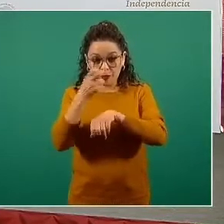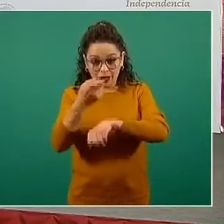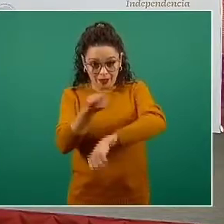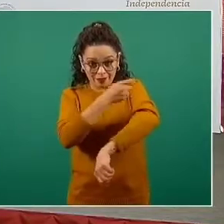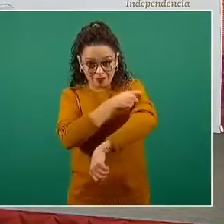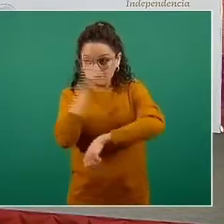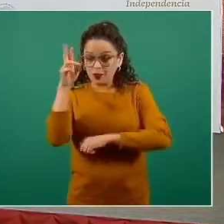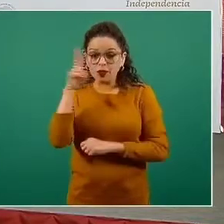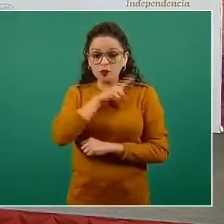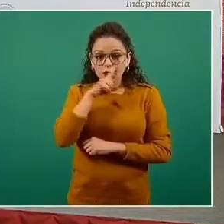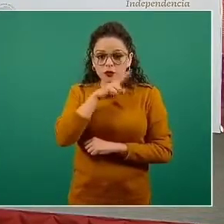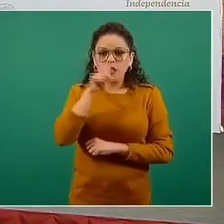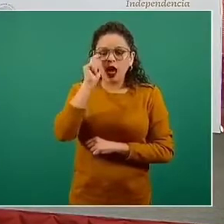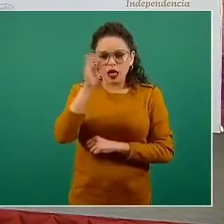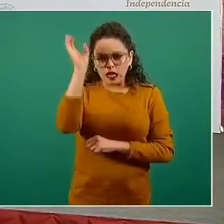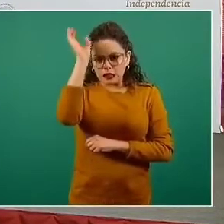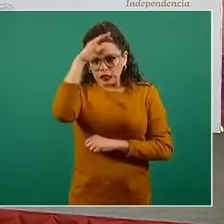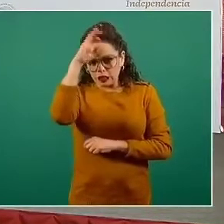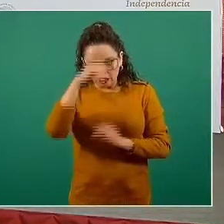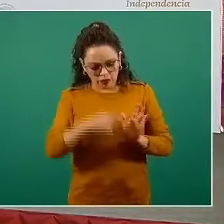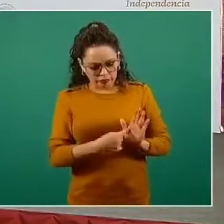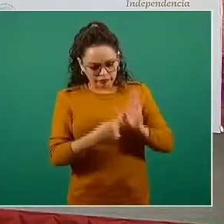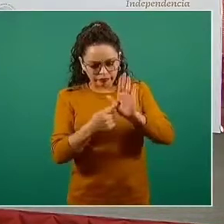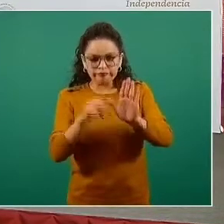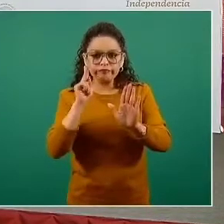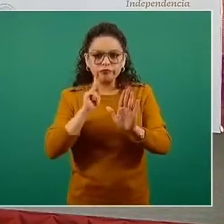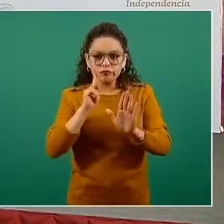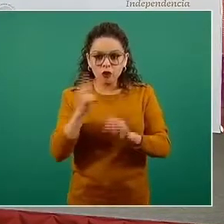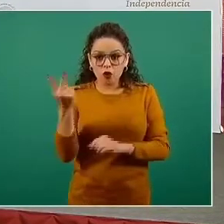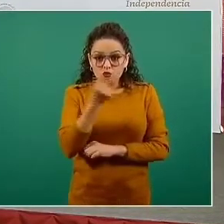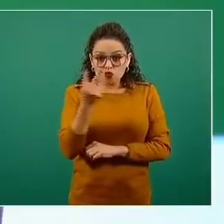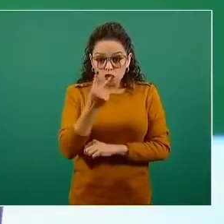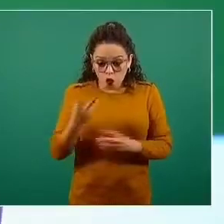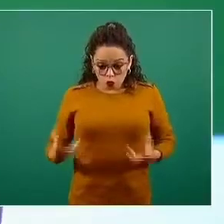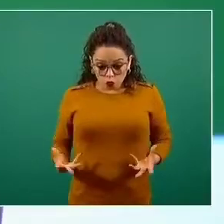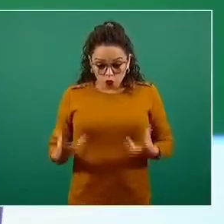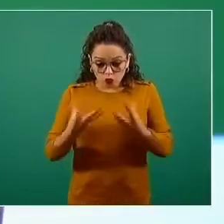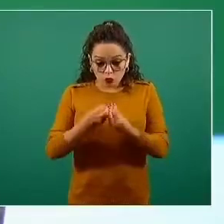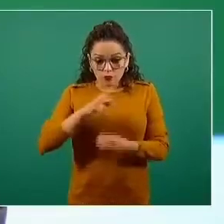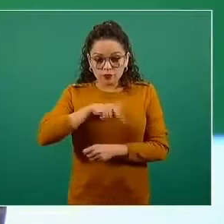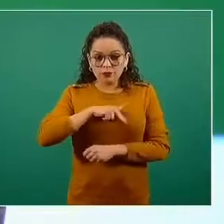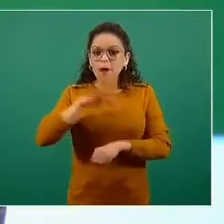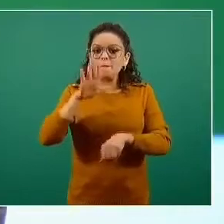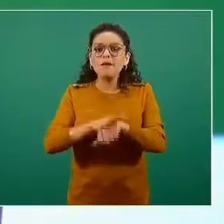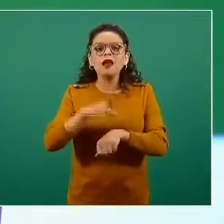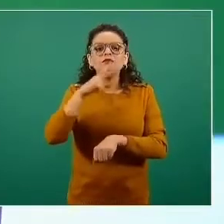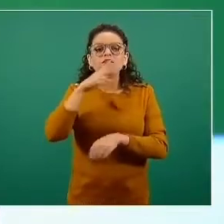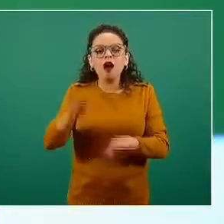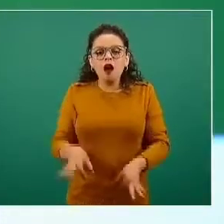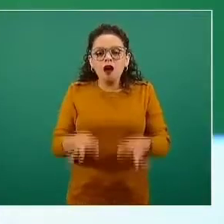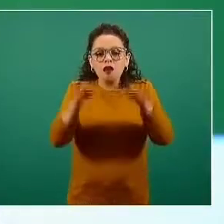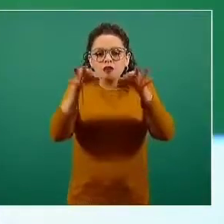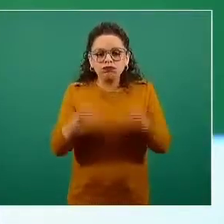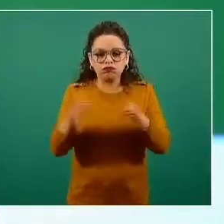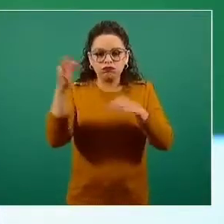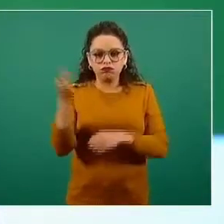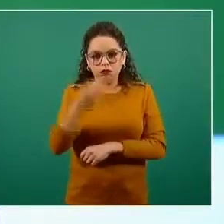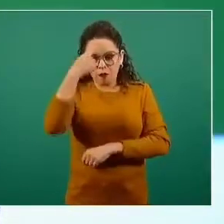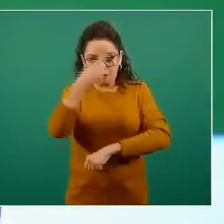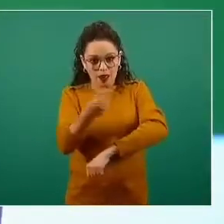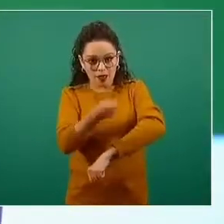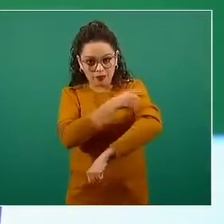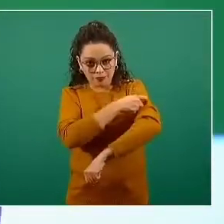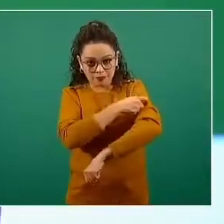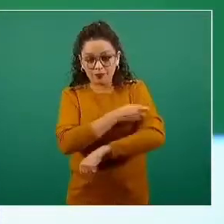como fundamento científico es que la combinación de ambos es lo que permite una eficacia mayor. La eficacia está demostrada